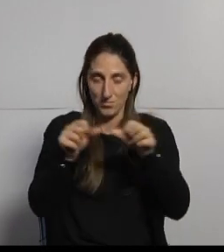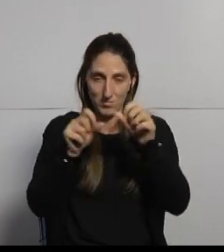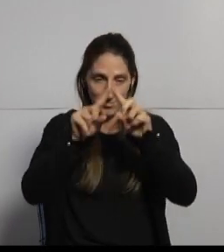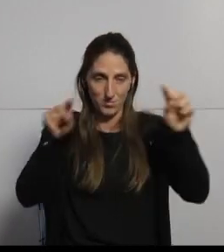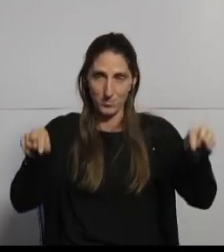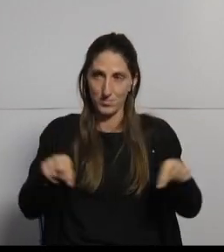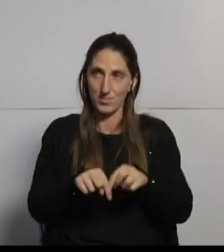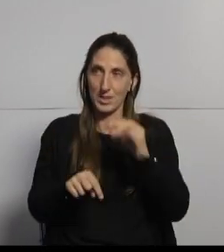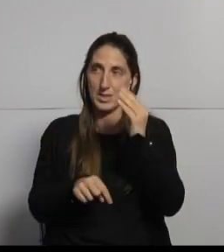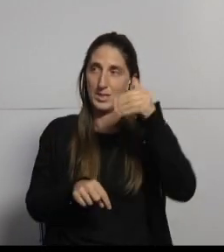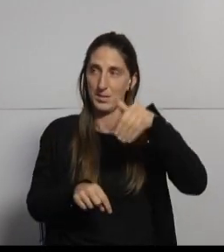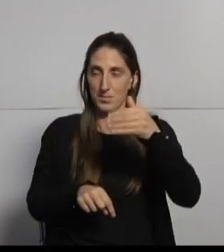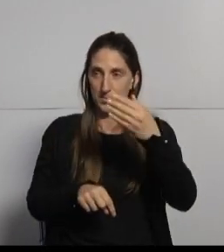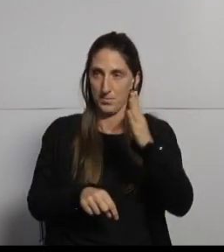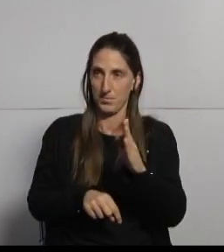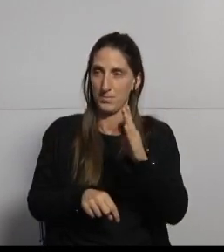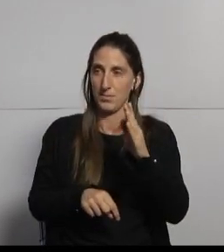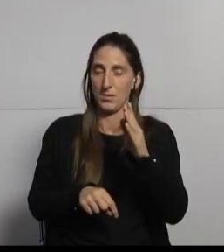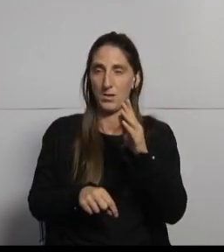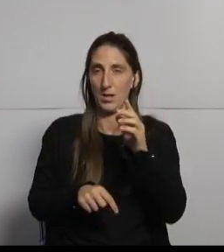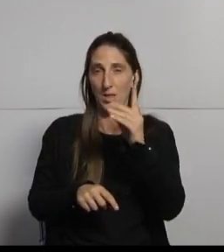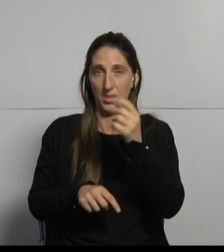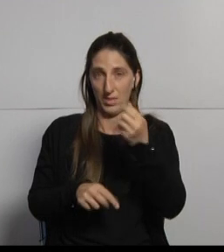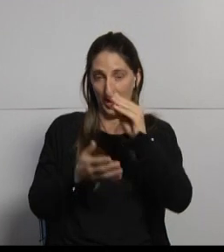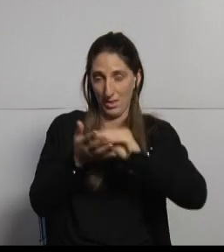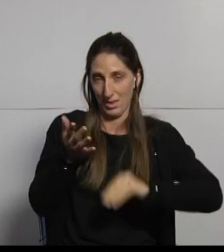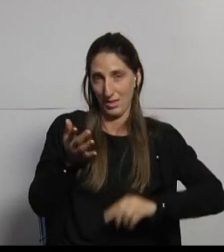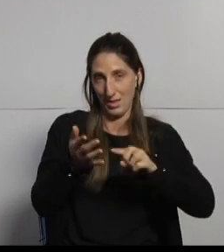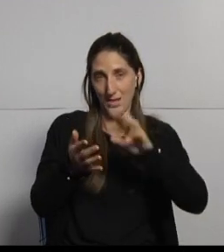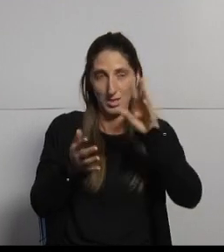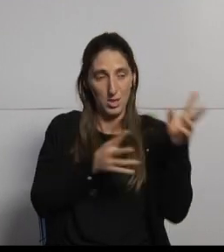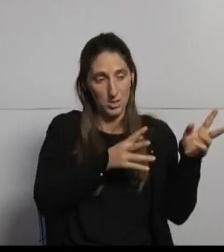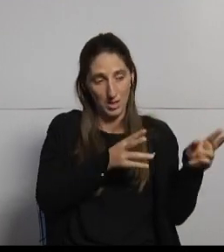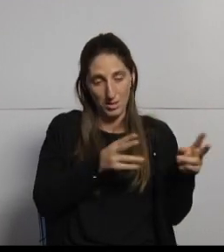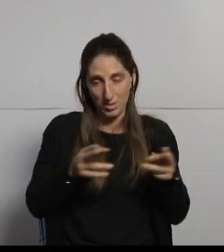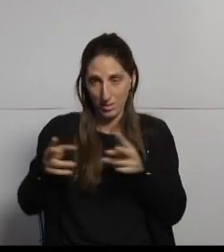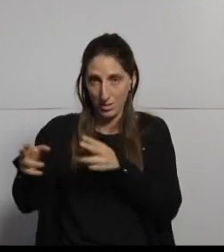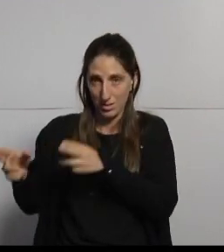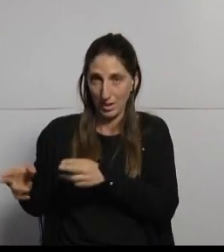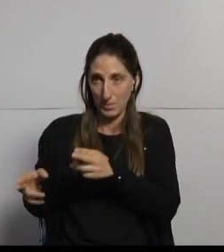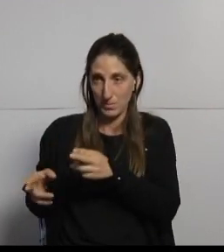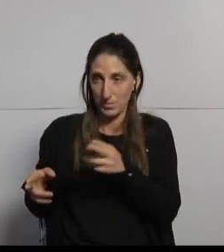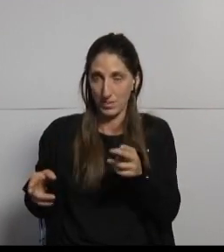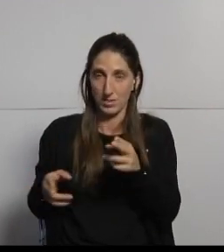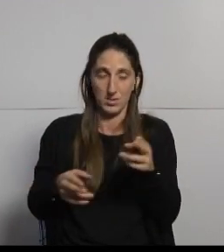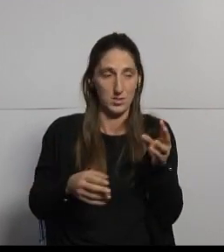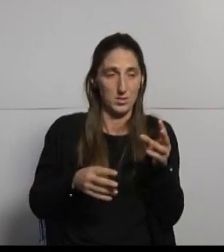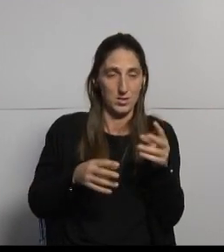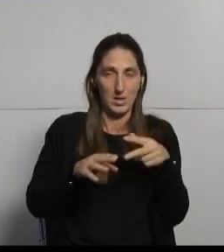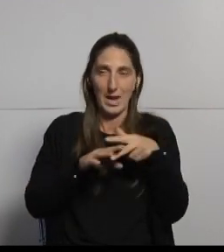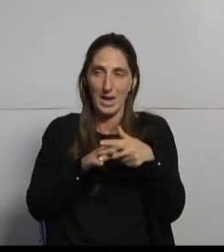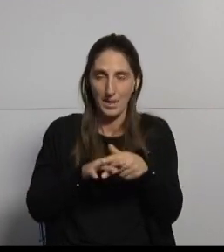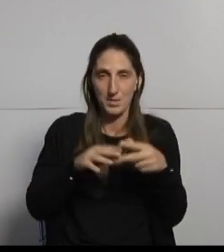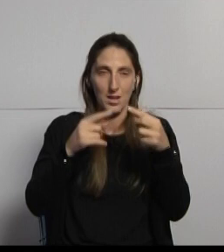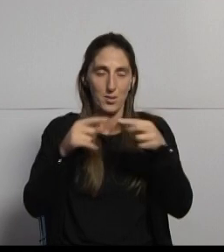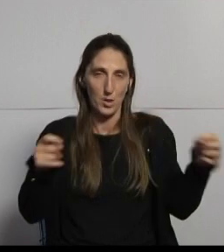llama IBM Cloud Pak for Data, donde podemos trabajar en todas estas etapas y podemos instanciar diferentes recursos dependiendo